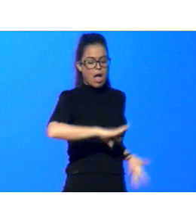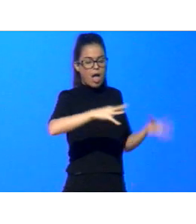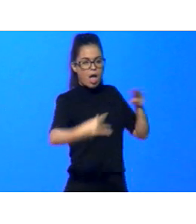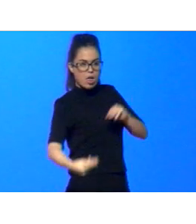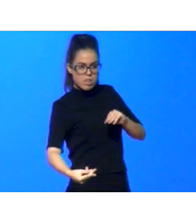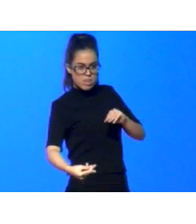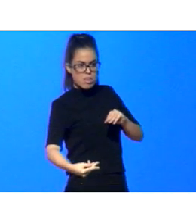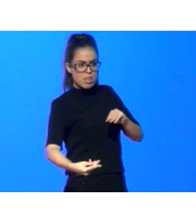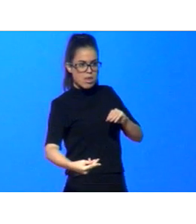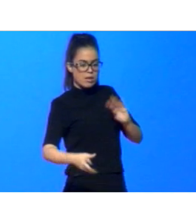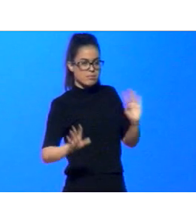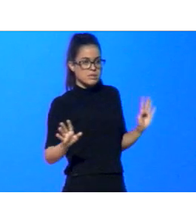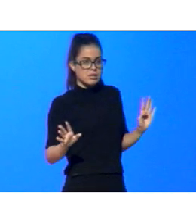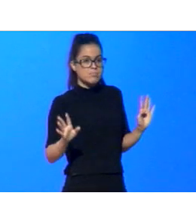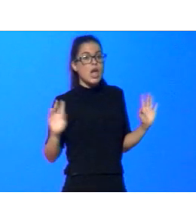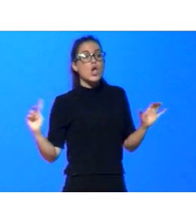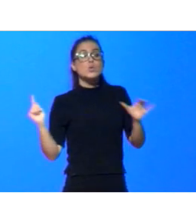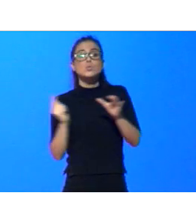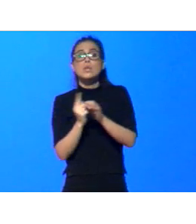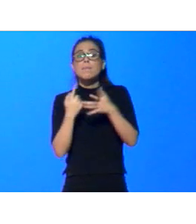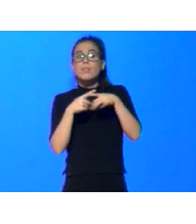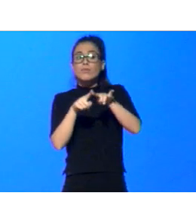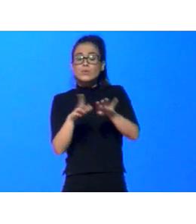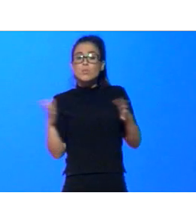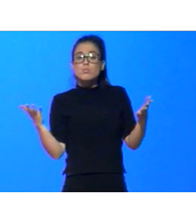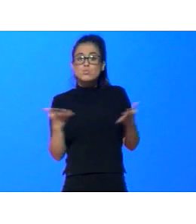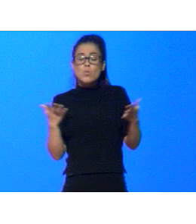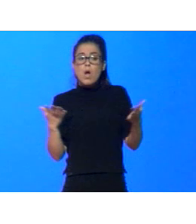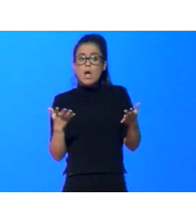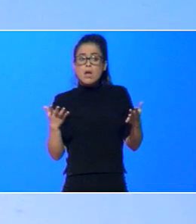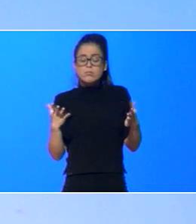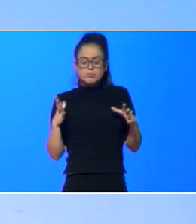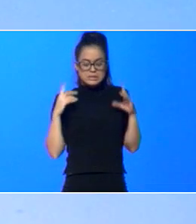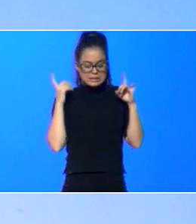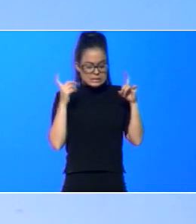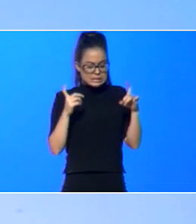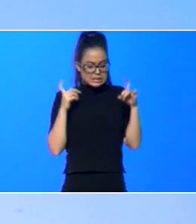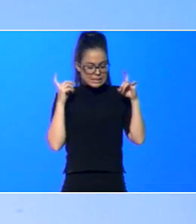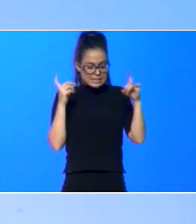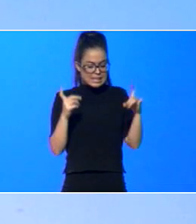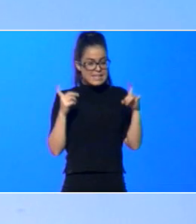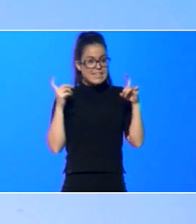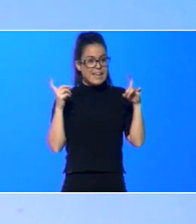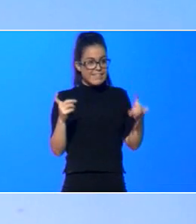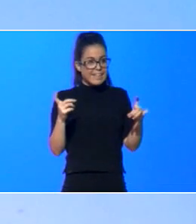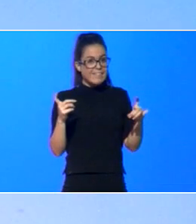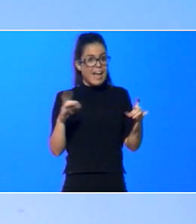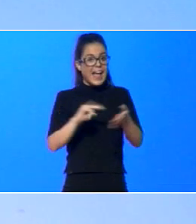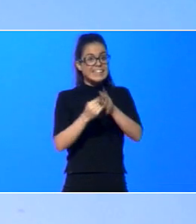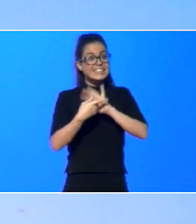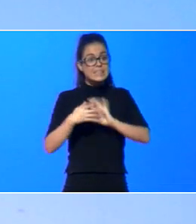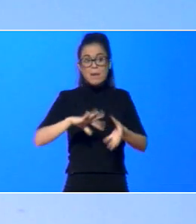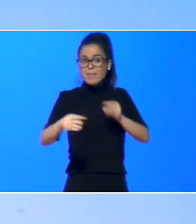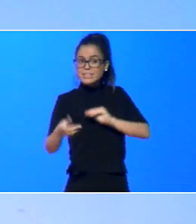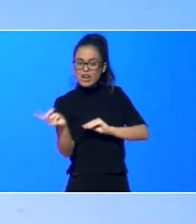la educación inclusiva que lo que hace en línea de principio es intentar adaptarse a la diversidad intentar que el sistema